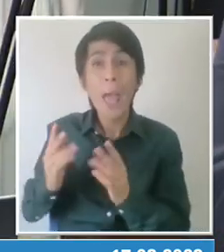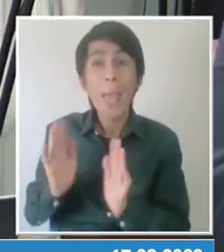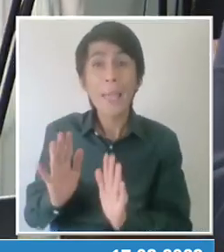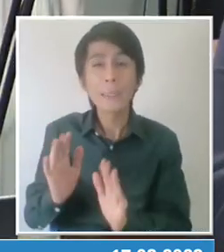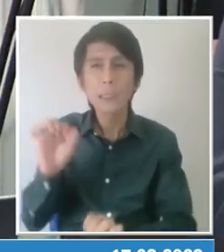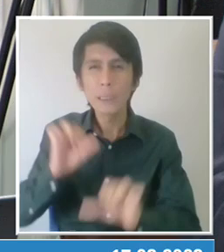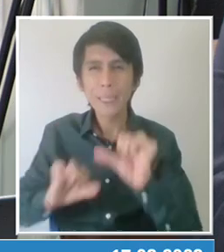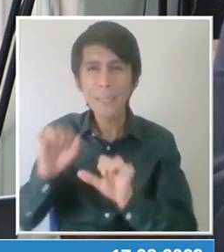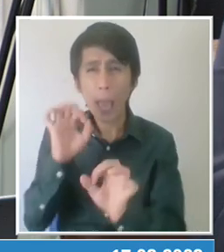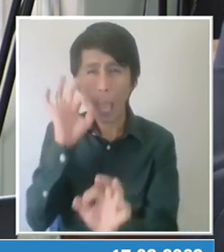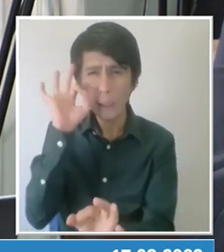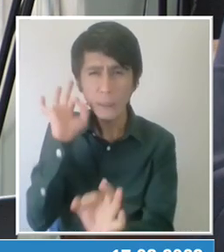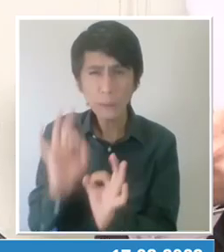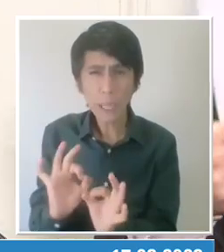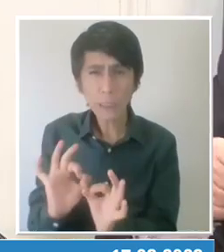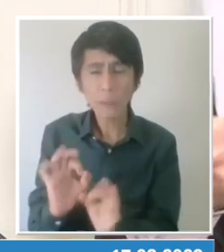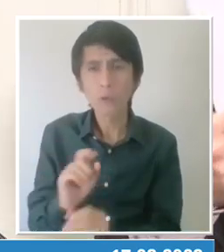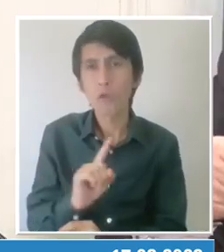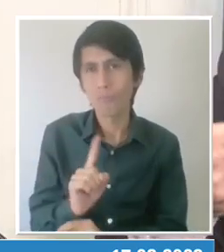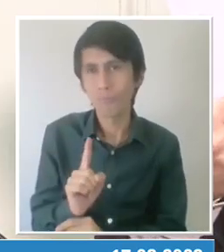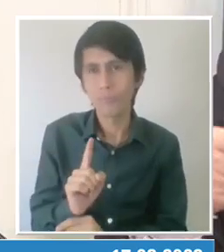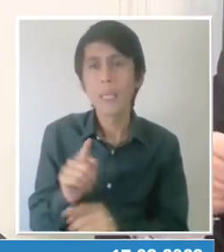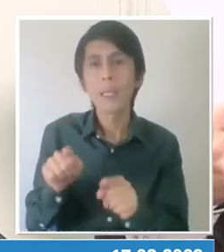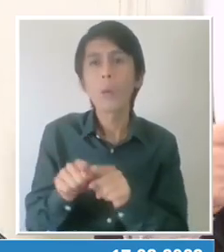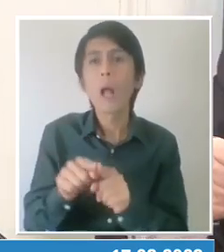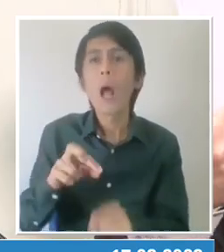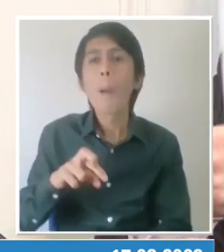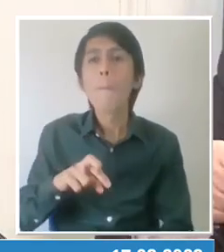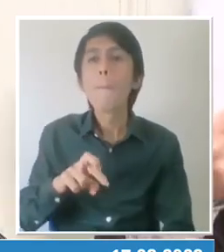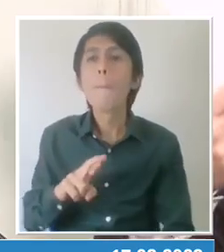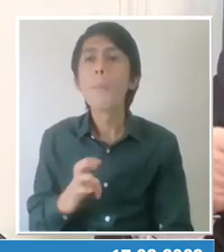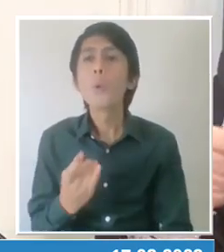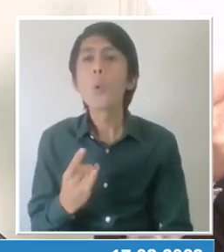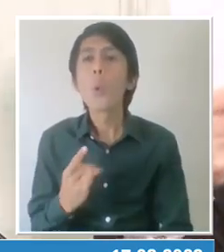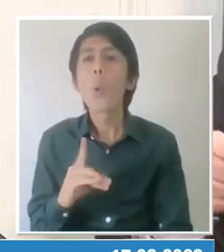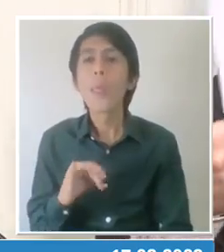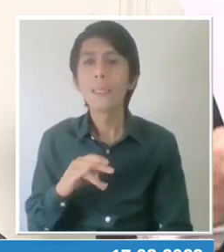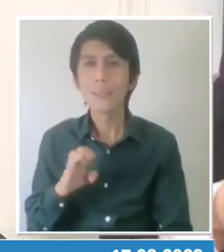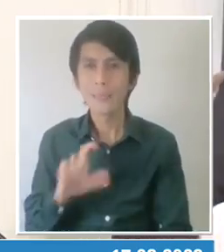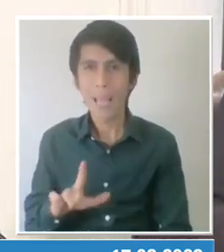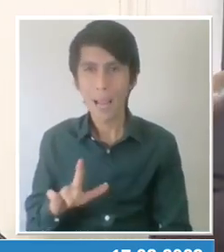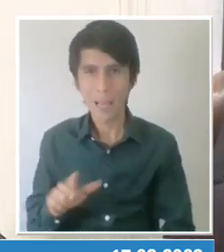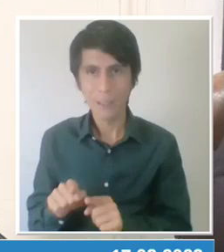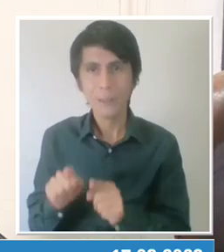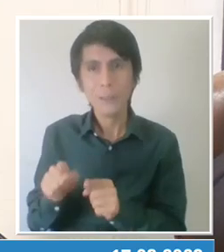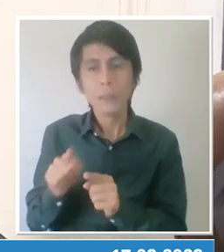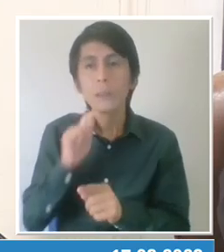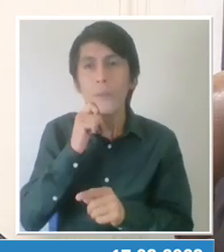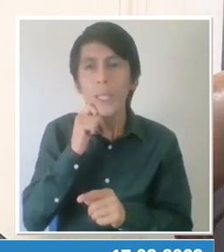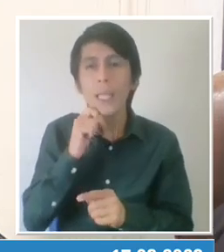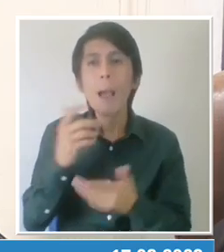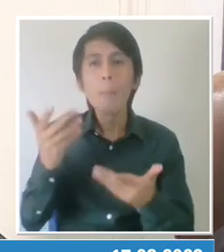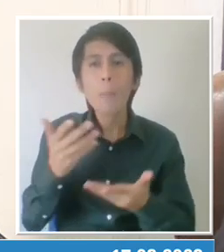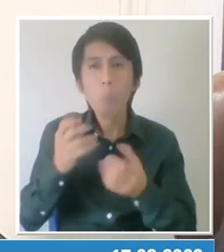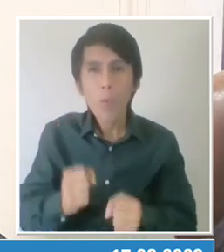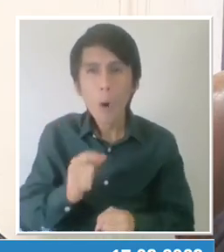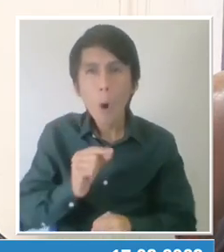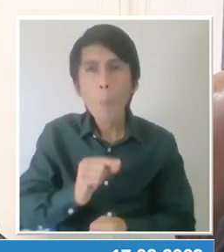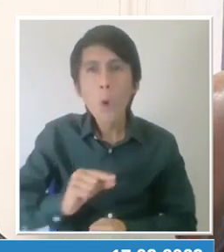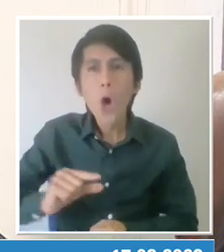prudencial, pero es una invitación a ser progresivo, a estar abierto a los cambios,